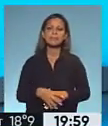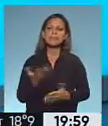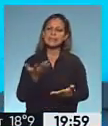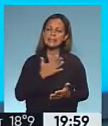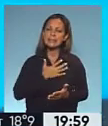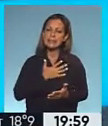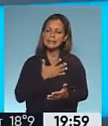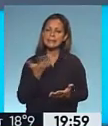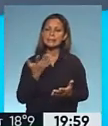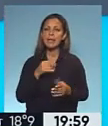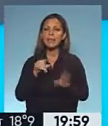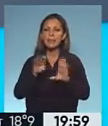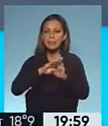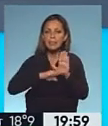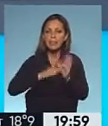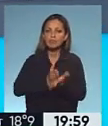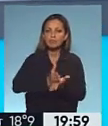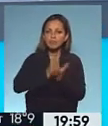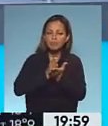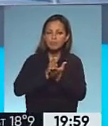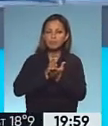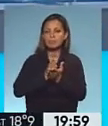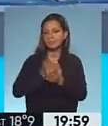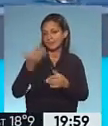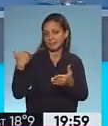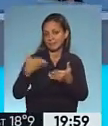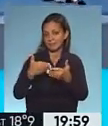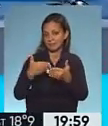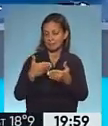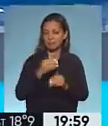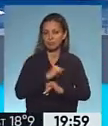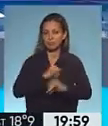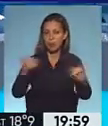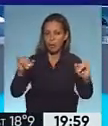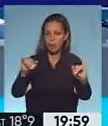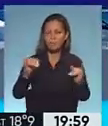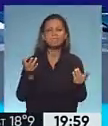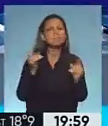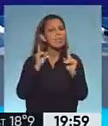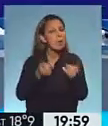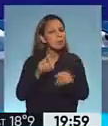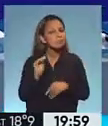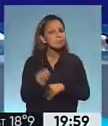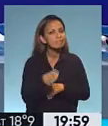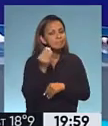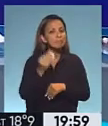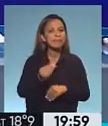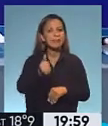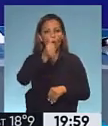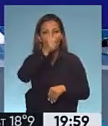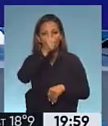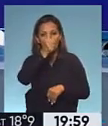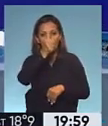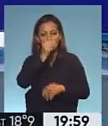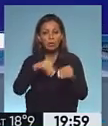Lamentablemente, más allá de las restricciones que se han puesto sobre el final de la semana anterior, no han alcanzado durante este fin de semana.